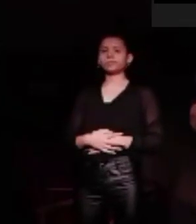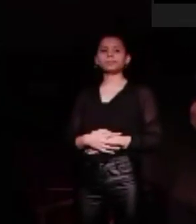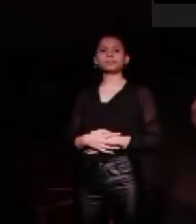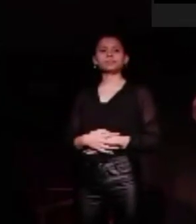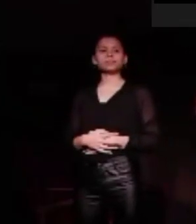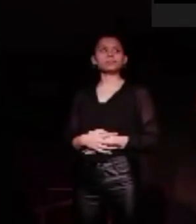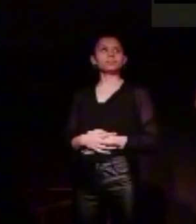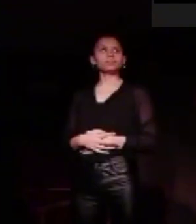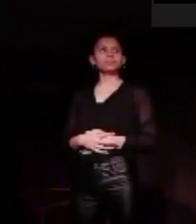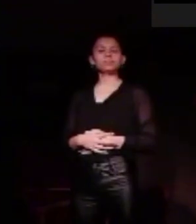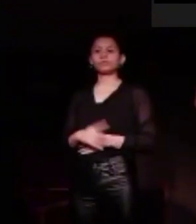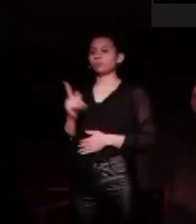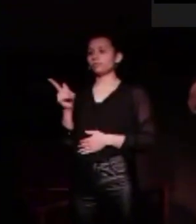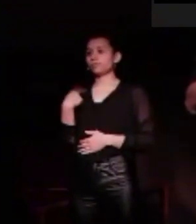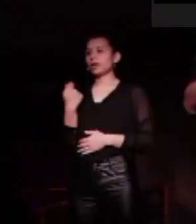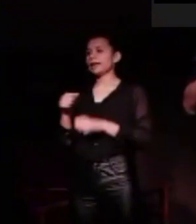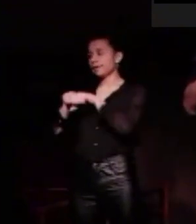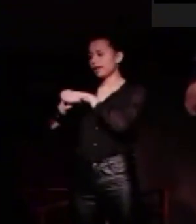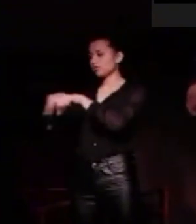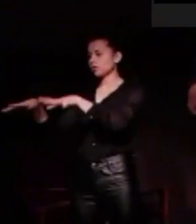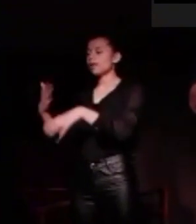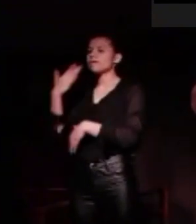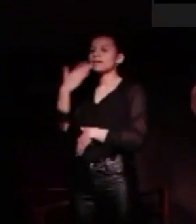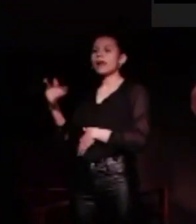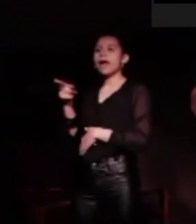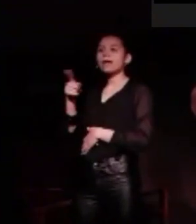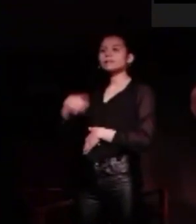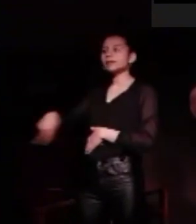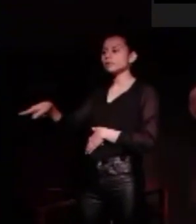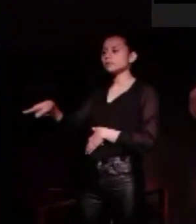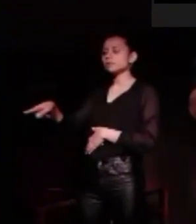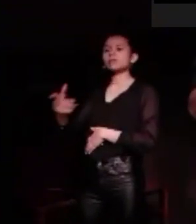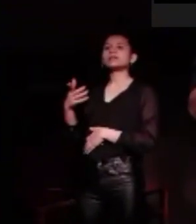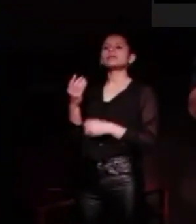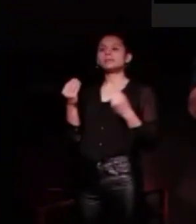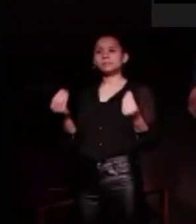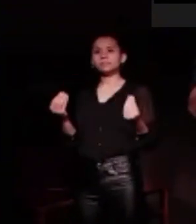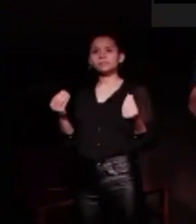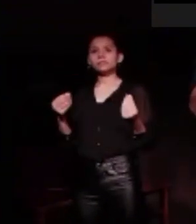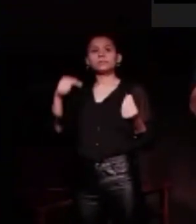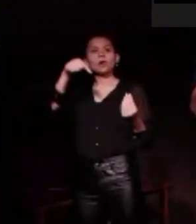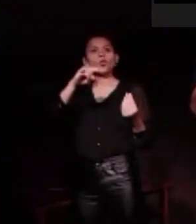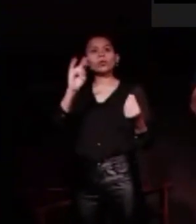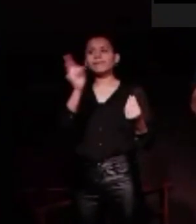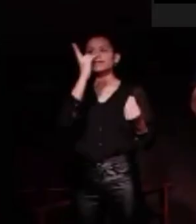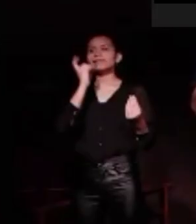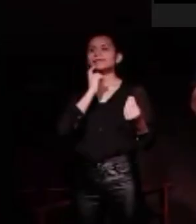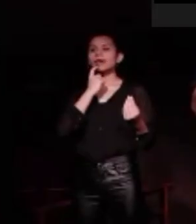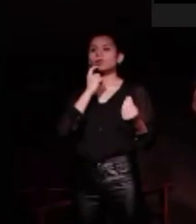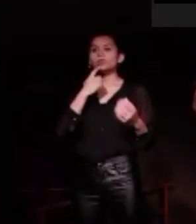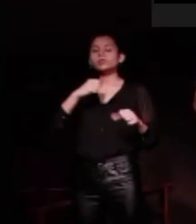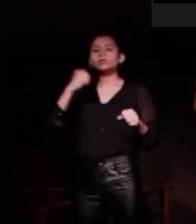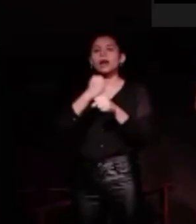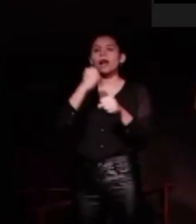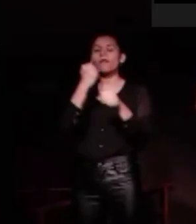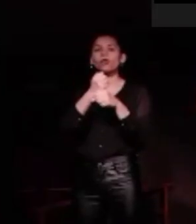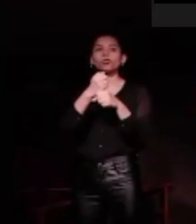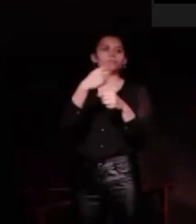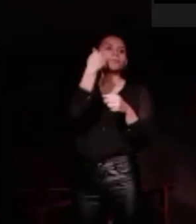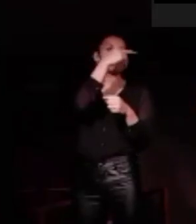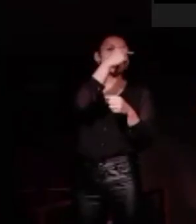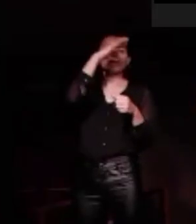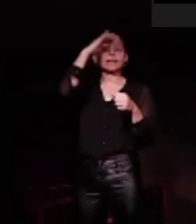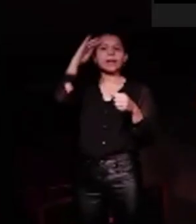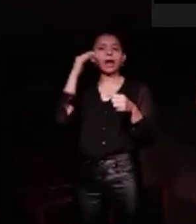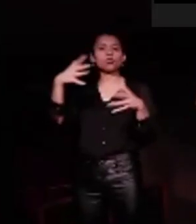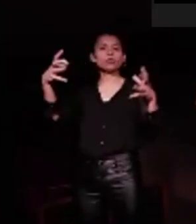conocemos, gracias a las redes sociales, el enormísimo trabajo que estaban haciendo acá en la Universidad Nacional de San Luis, Betty, Aldo y todo el